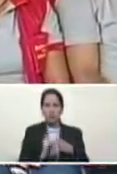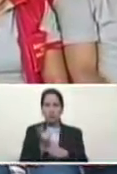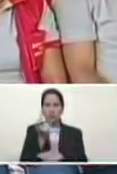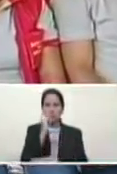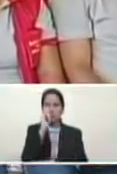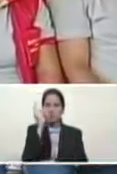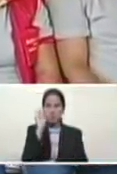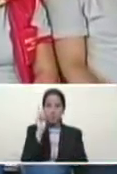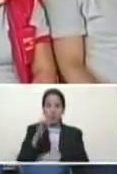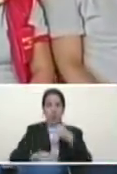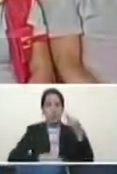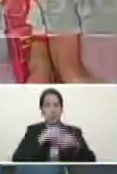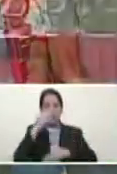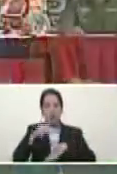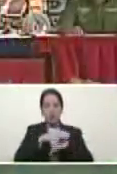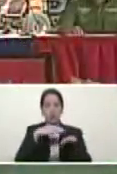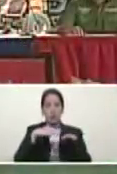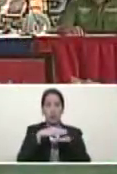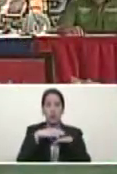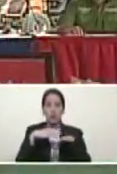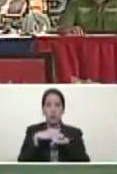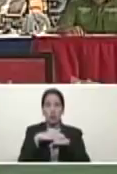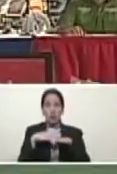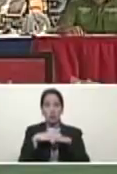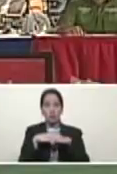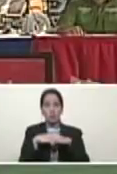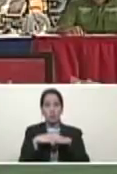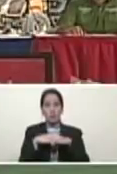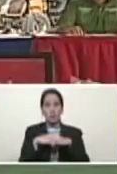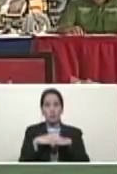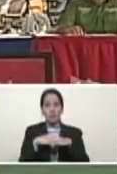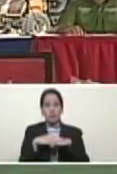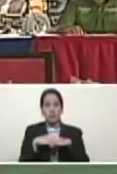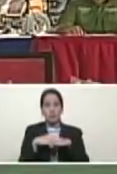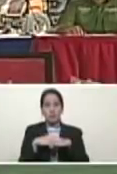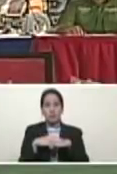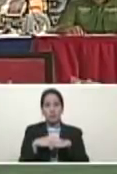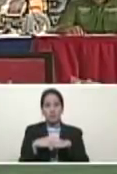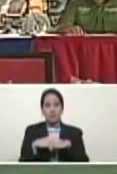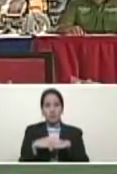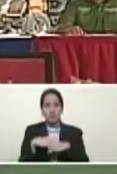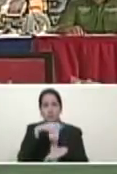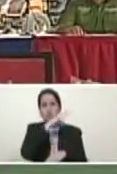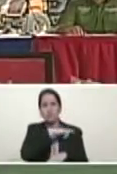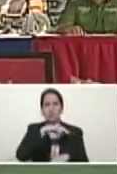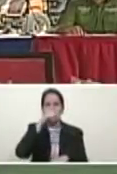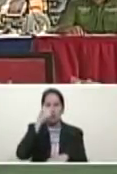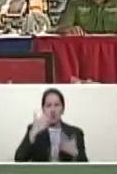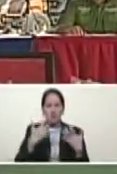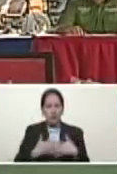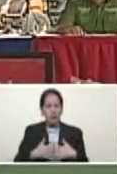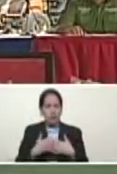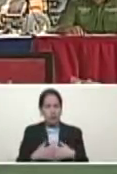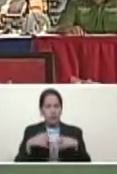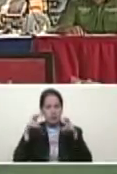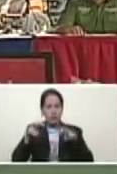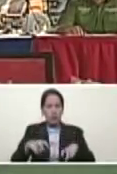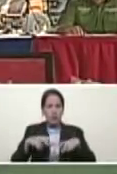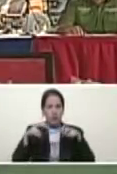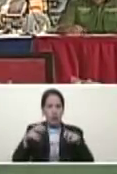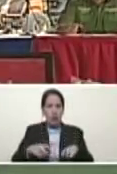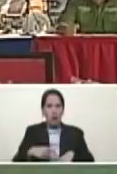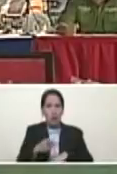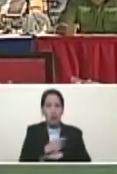Soteldo, como venía explicando el general Ballesteros, jefe de Agrofan, nuestro